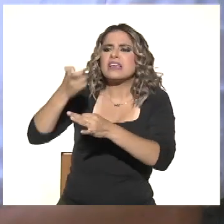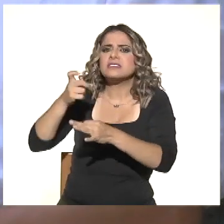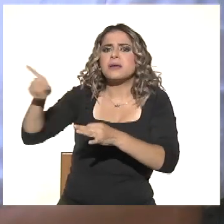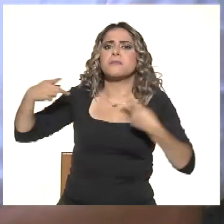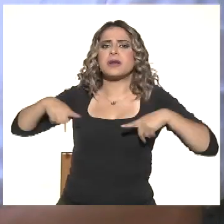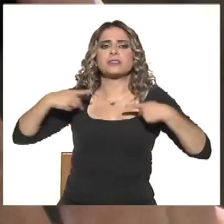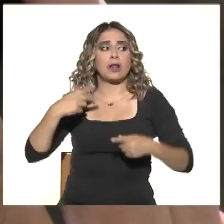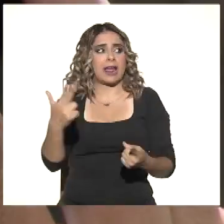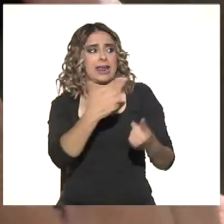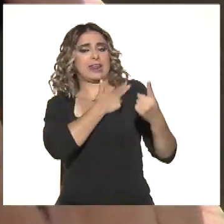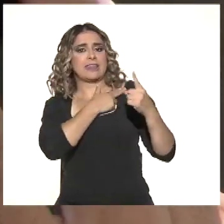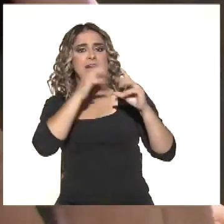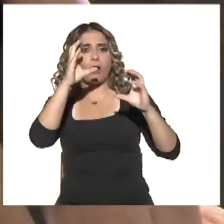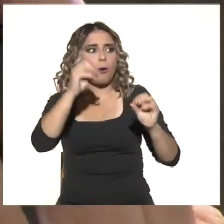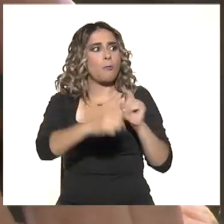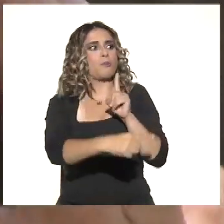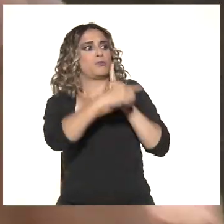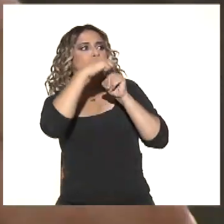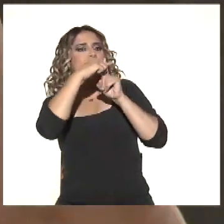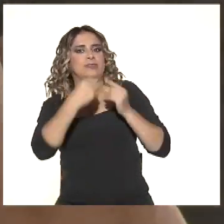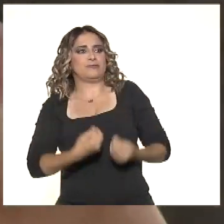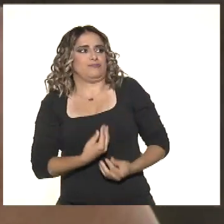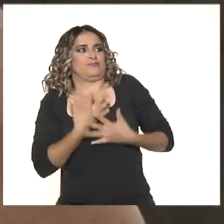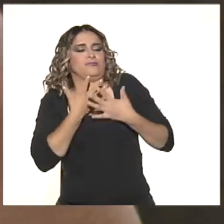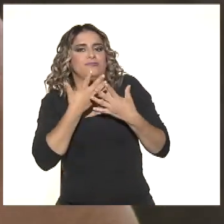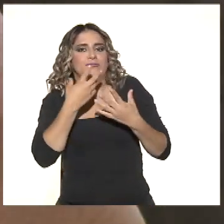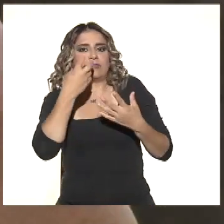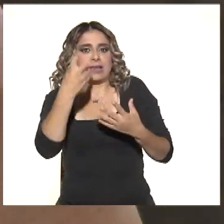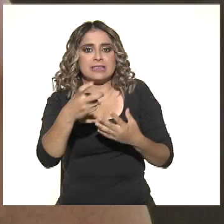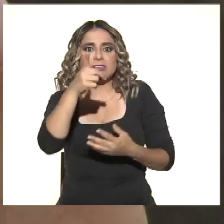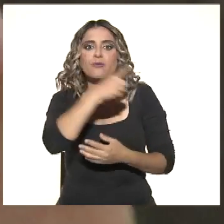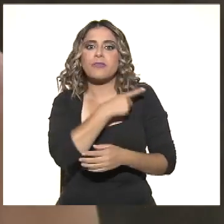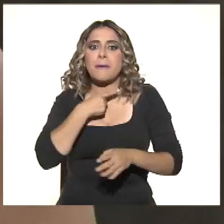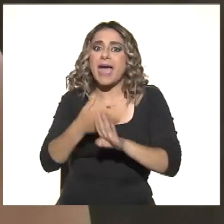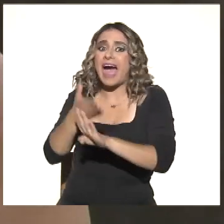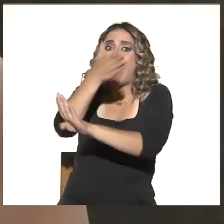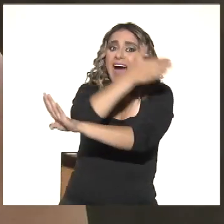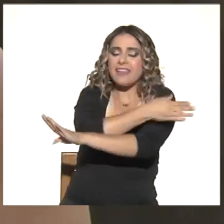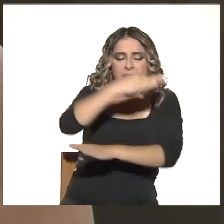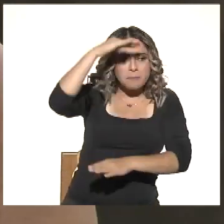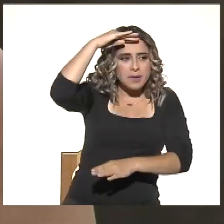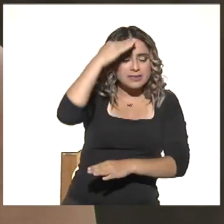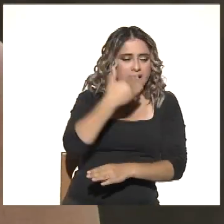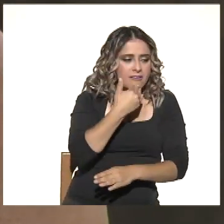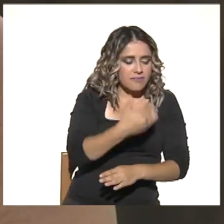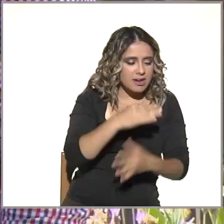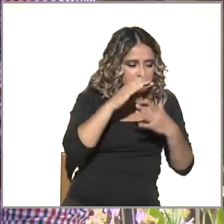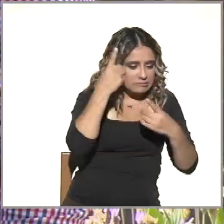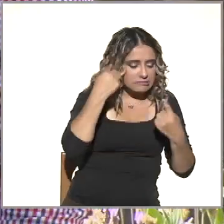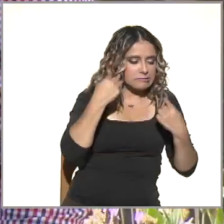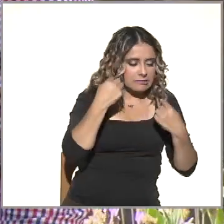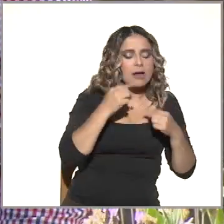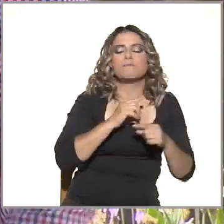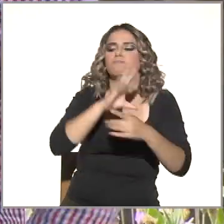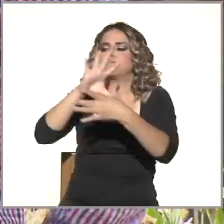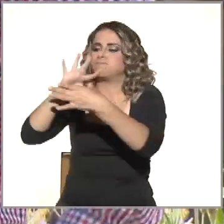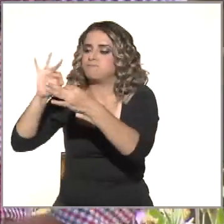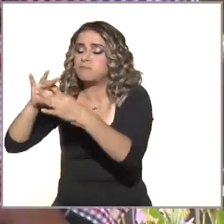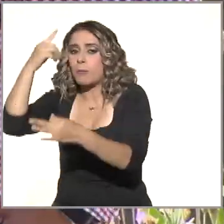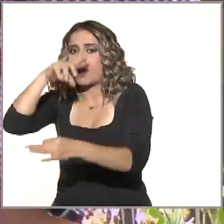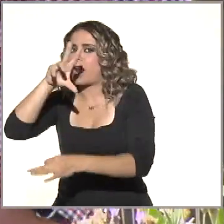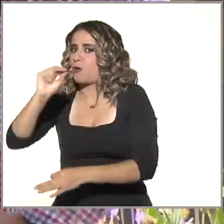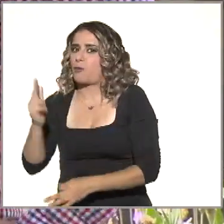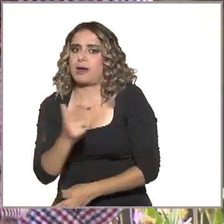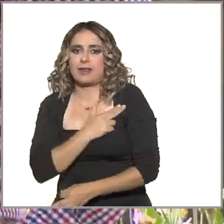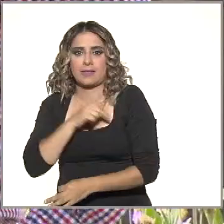las personas? ¿Sabes en qué fijarte antes de utilizar frases o expresiones que puedan dañar a